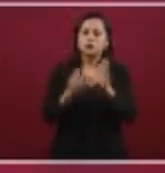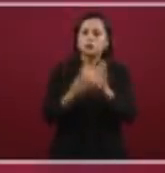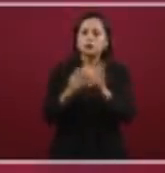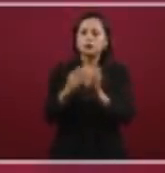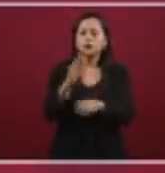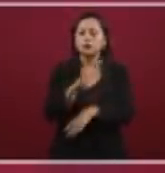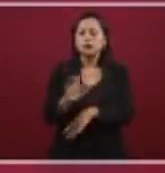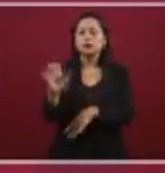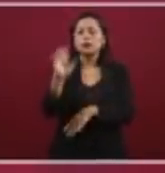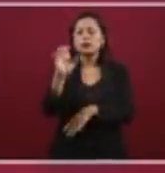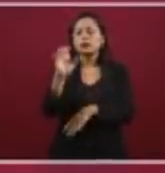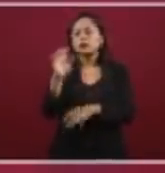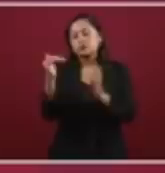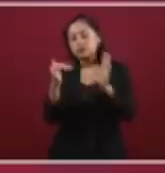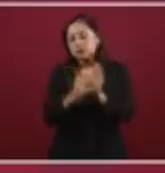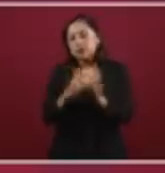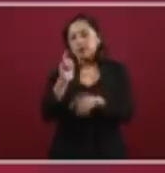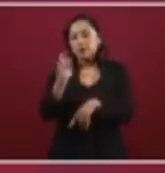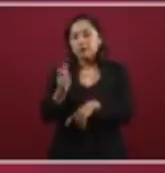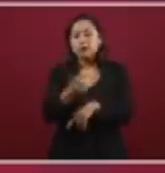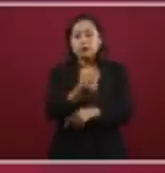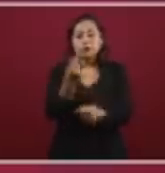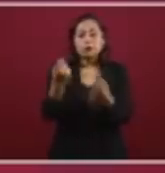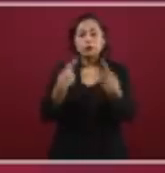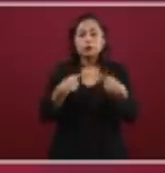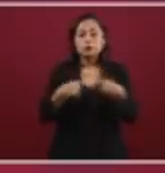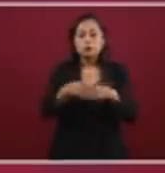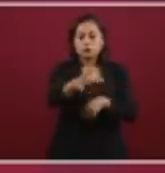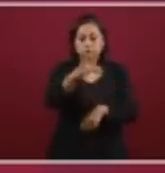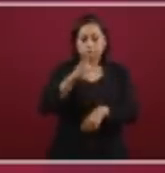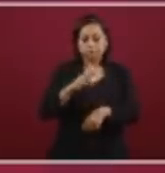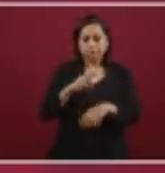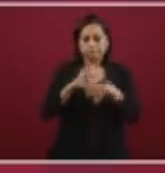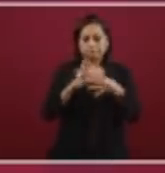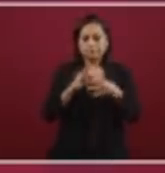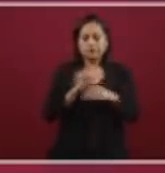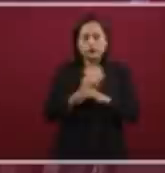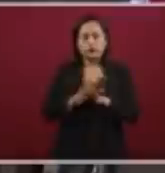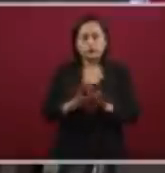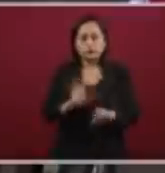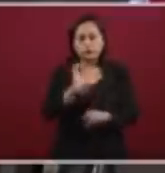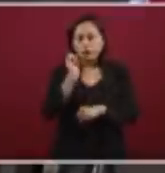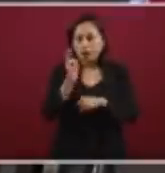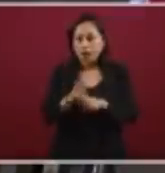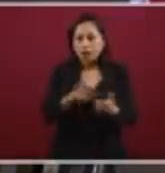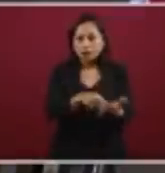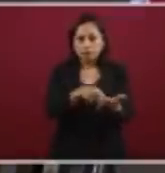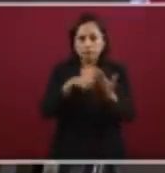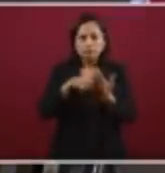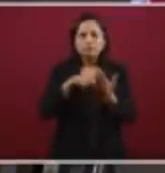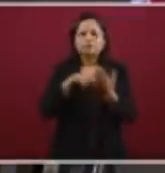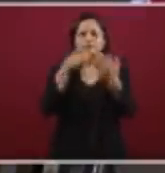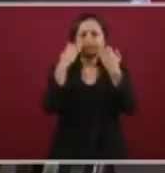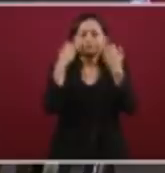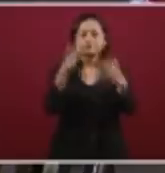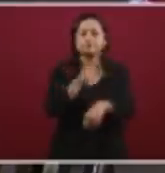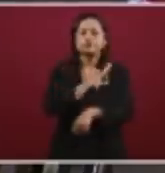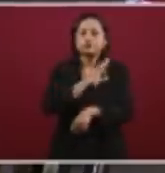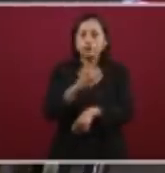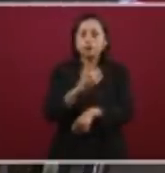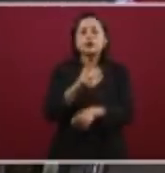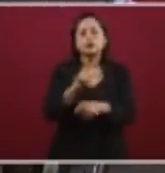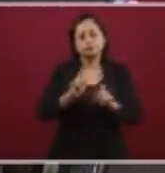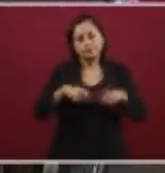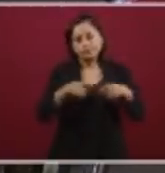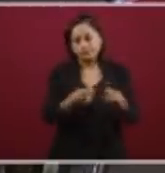que nos den información fidedigna y verificable de los estudiantes desaparecidos y particularmente